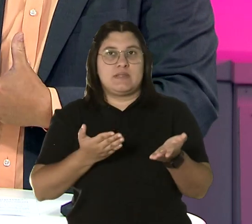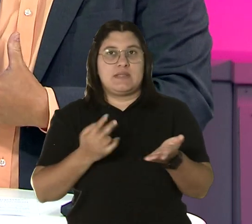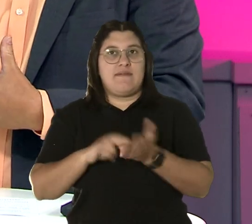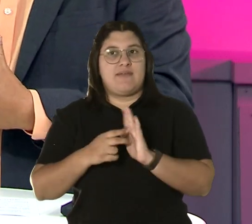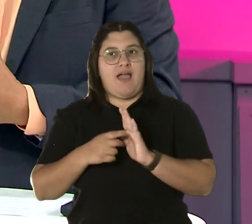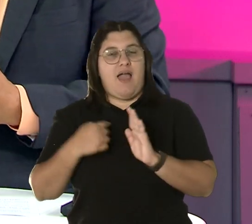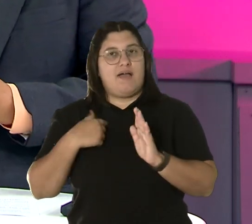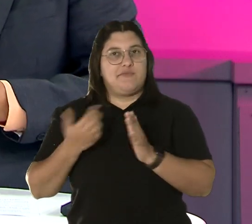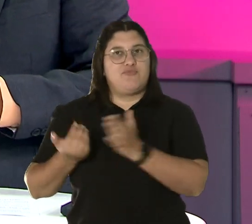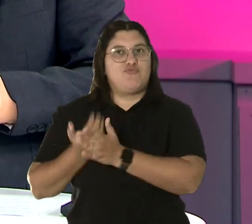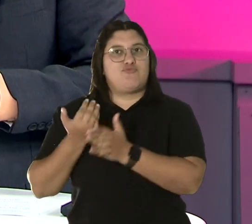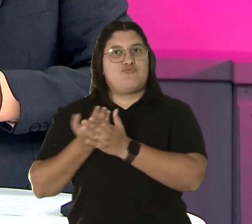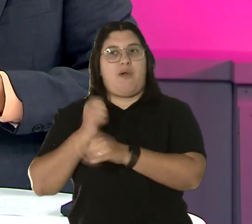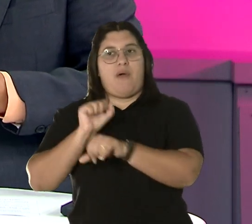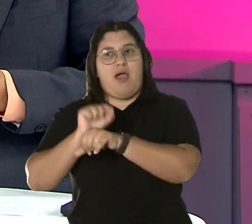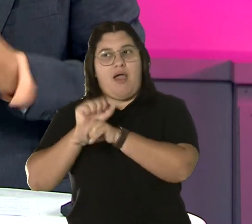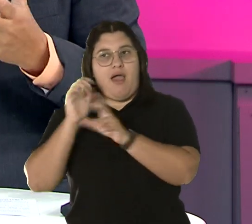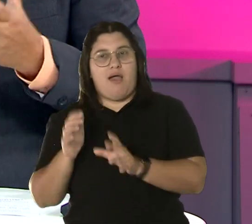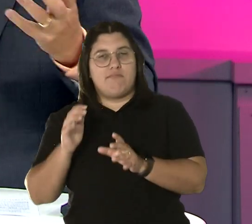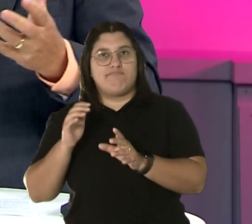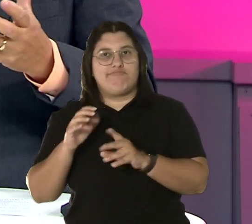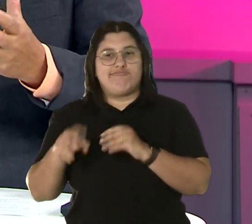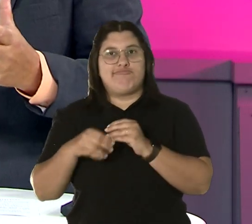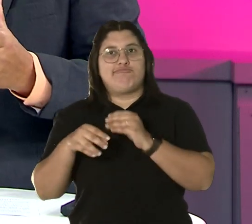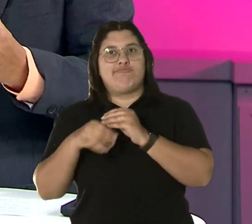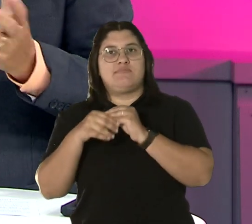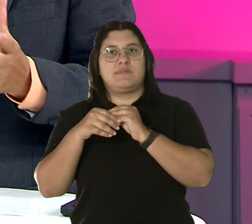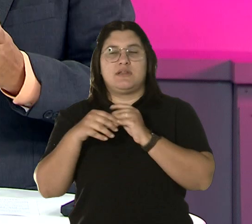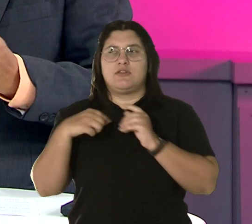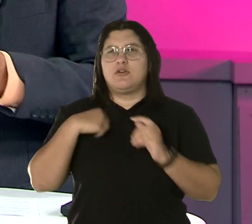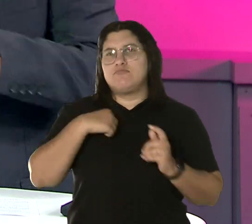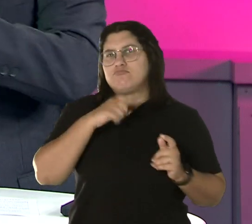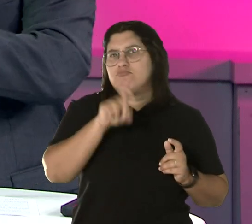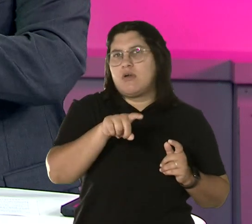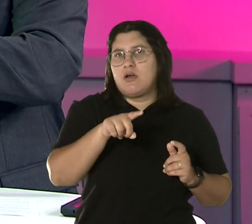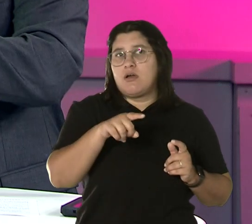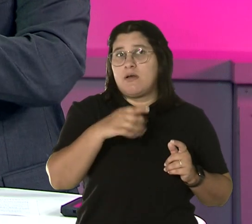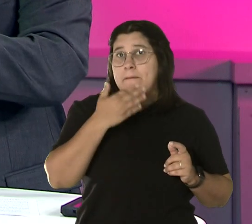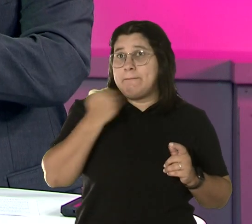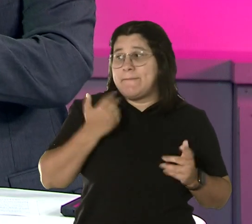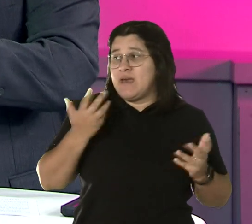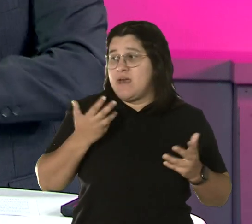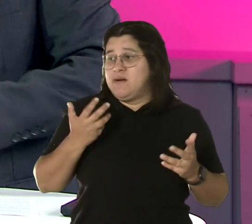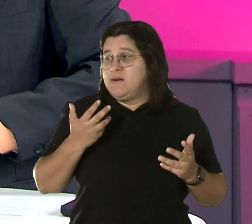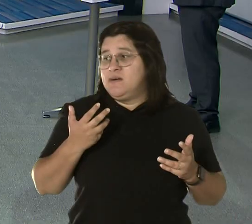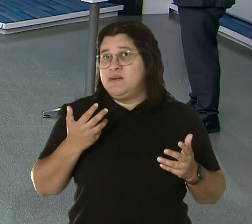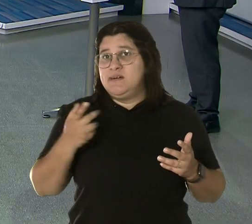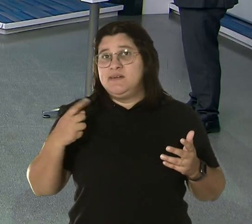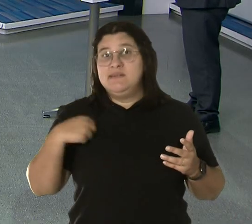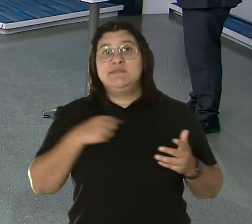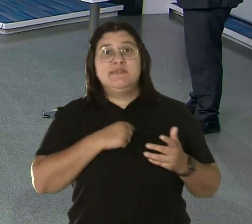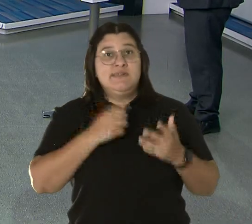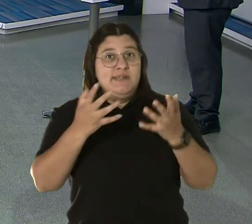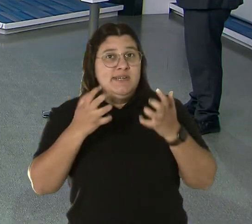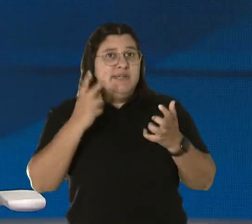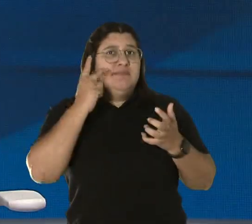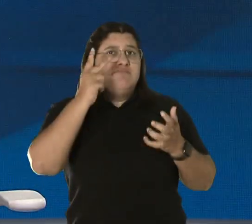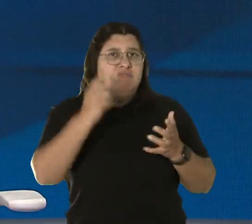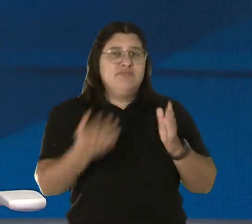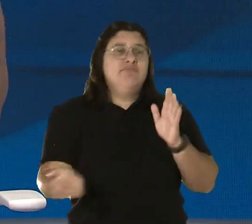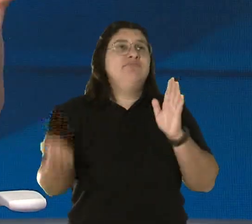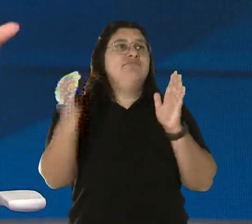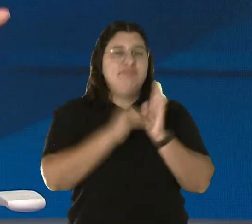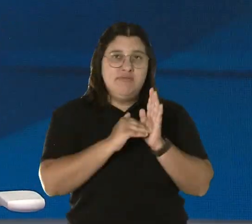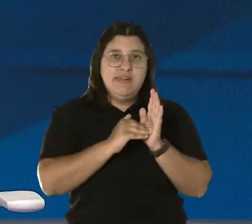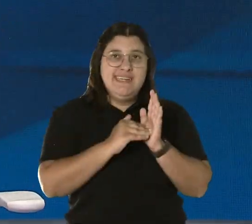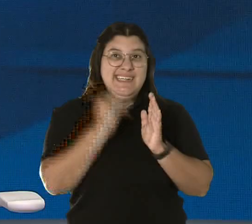empleos en el país. Y entonces la pregunta es, ¿qué fue mejor? Esos datos los queremos ver nuevamente, porque si